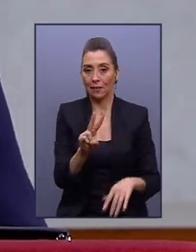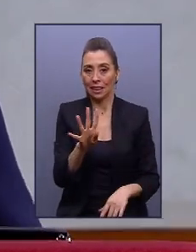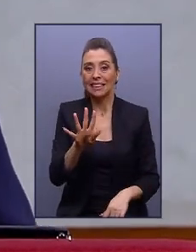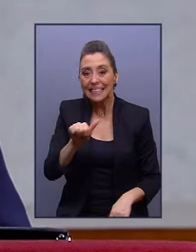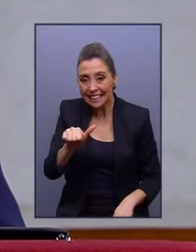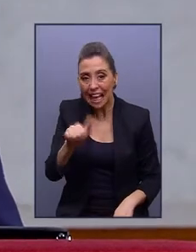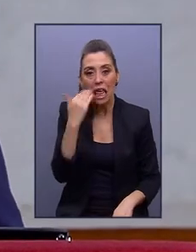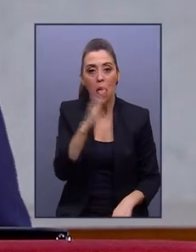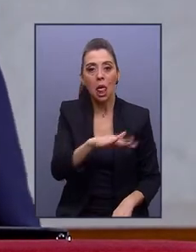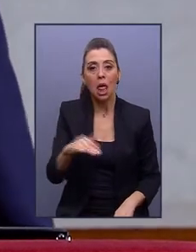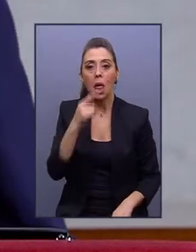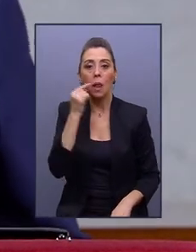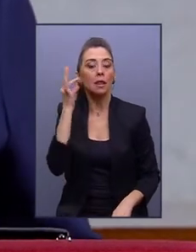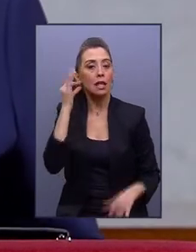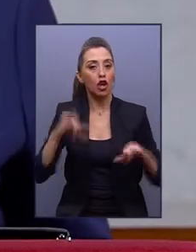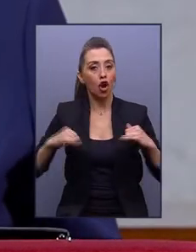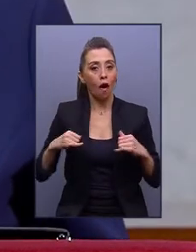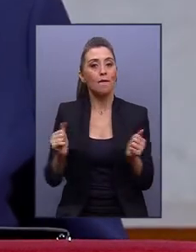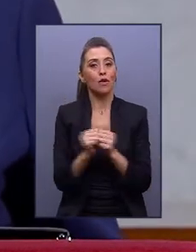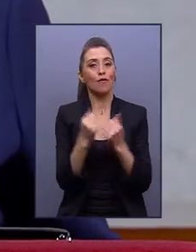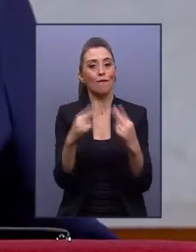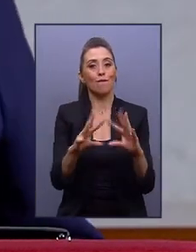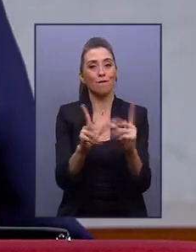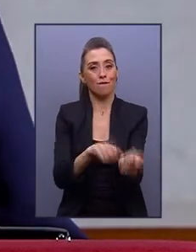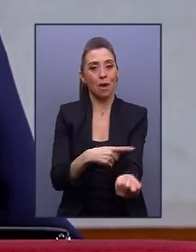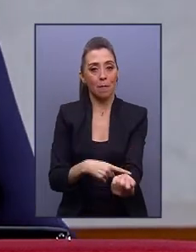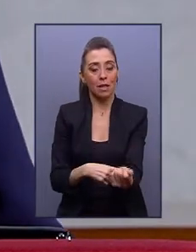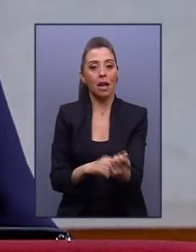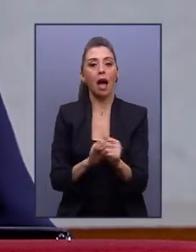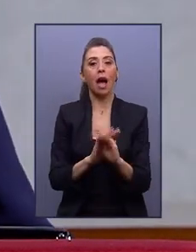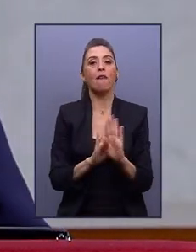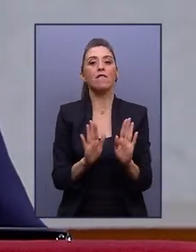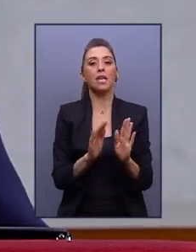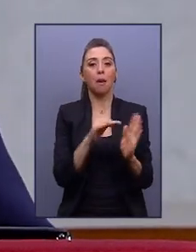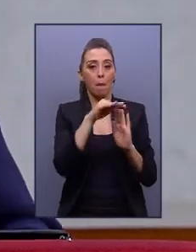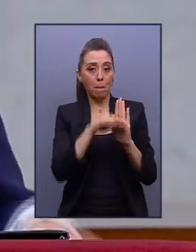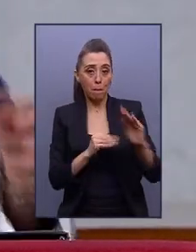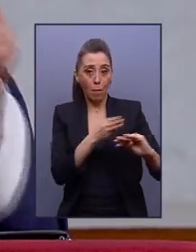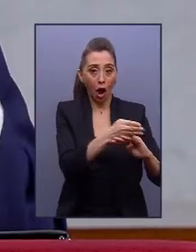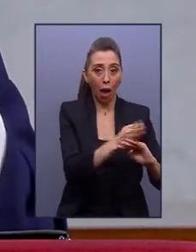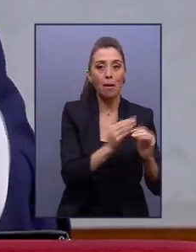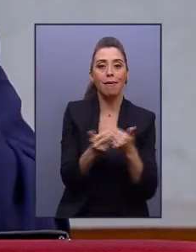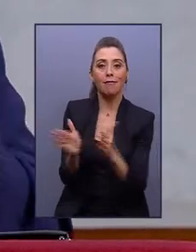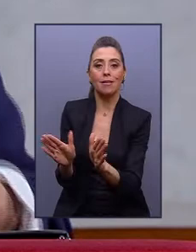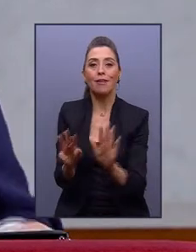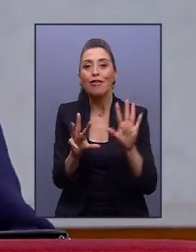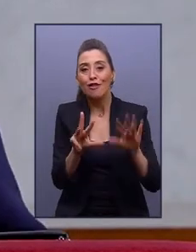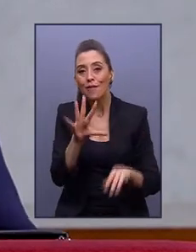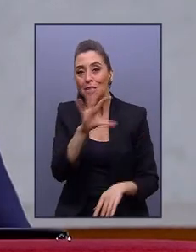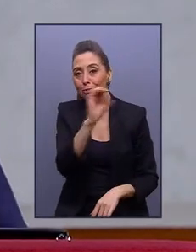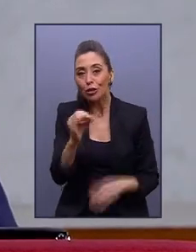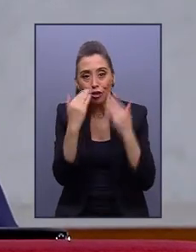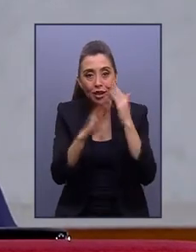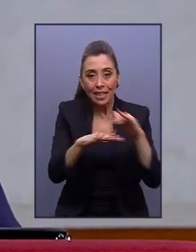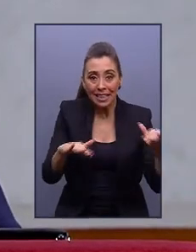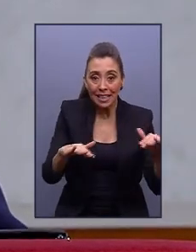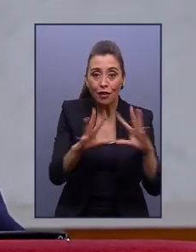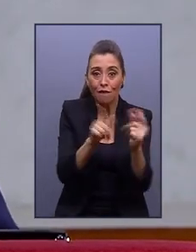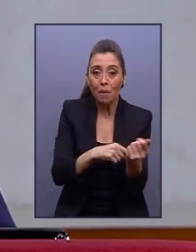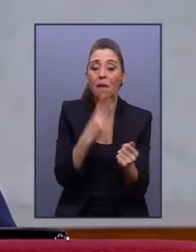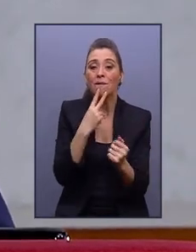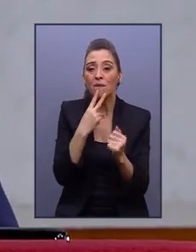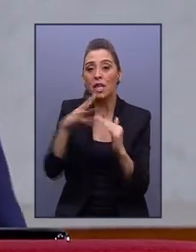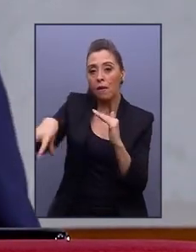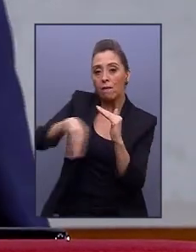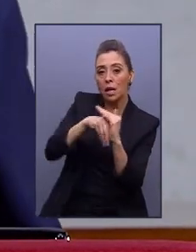3.626 niños, niñas y adolescentes y sus familias han egresado del programa. Más del 95% de ellos están viviendo en sus